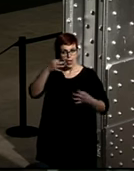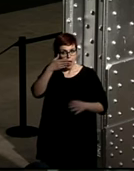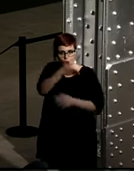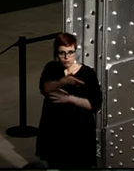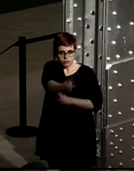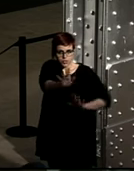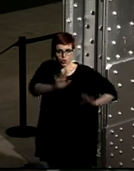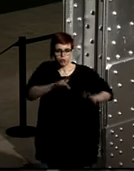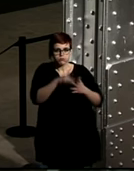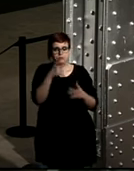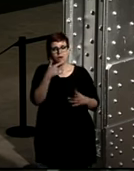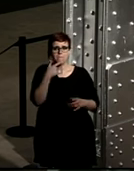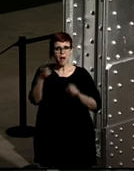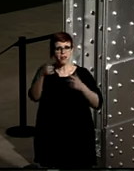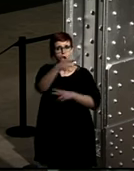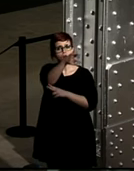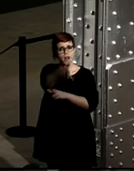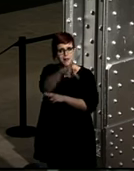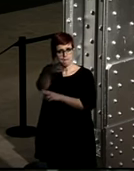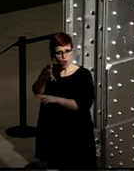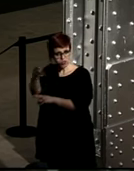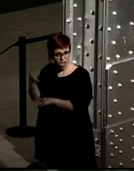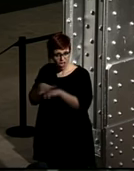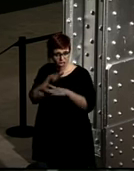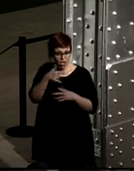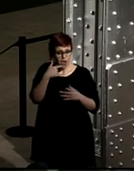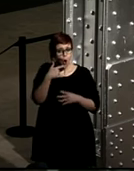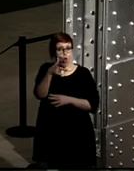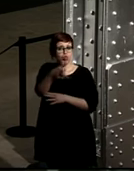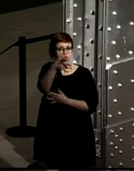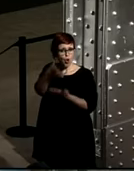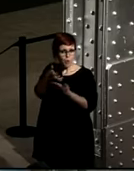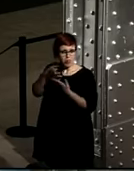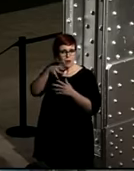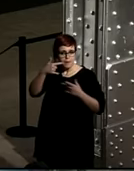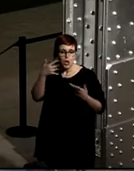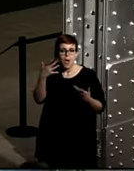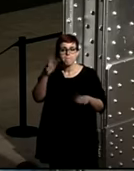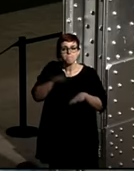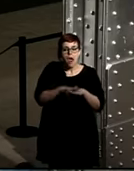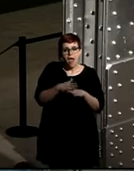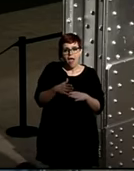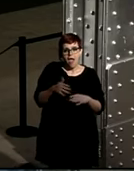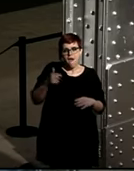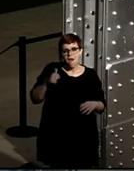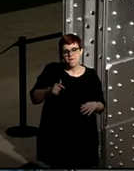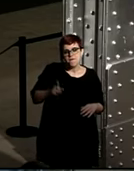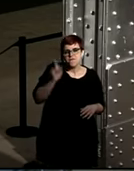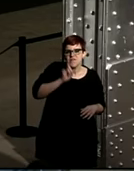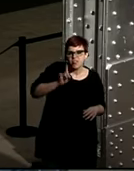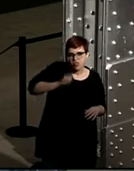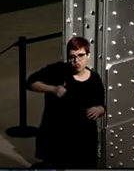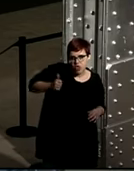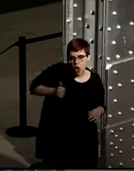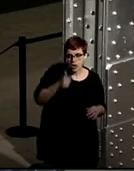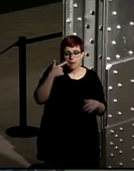Lo han serían preguntado. documentales. A lo mejor para hacer un documental sí, pero para hacer ficción... Otra cosa es lo que está pasando en Katmandú, sea